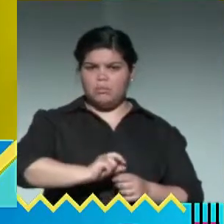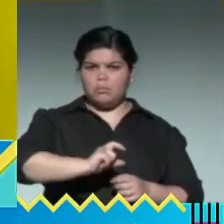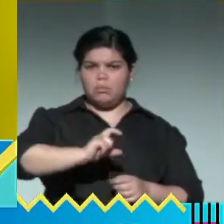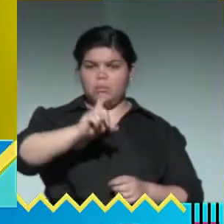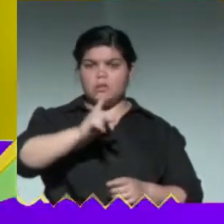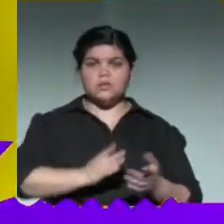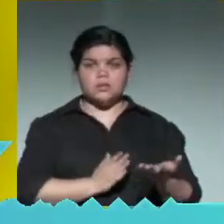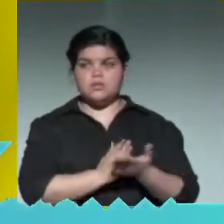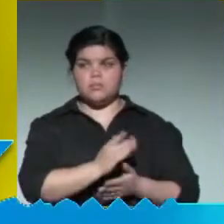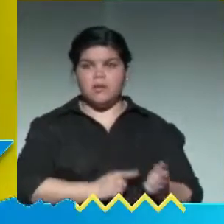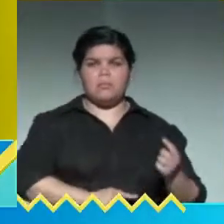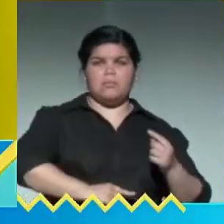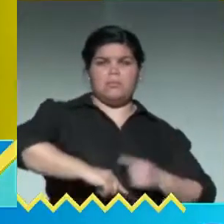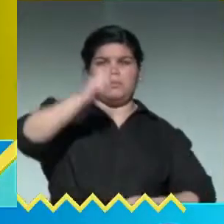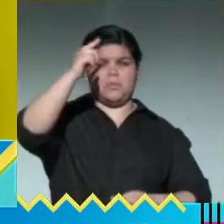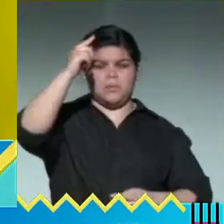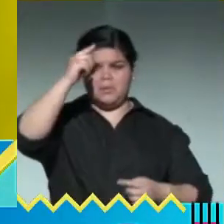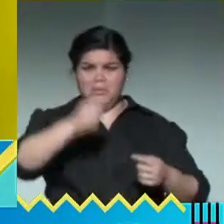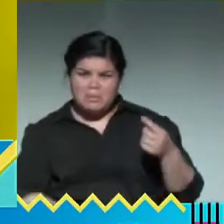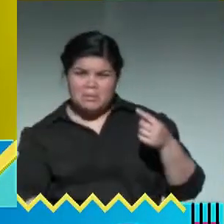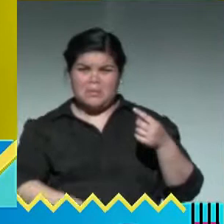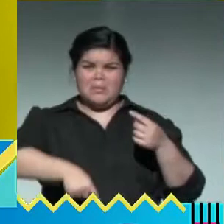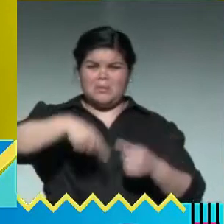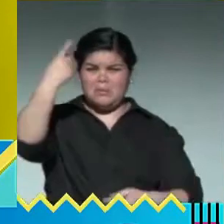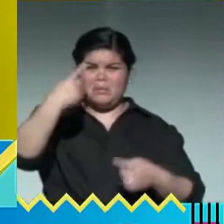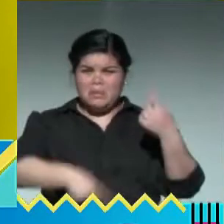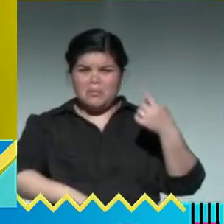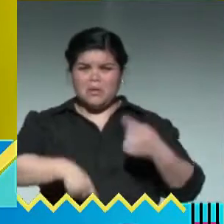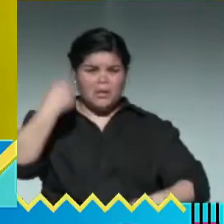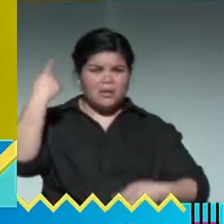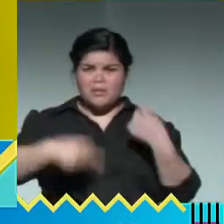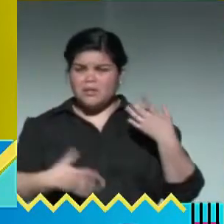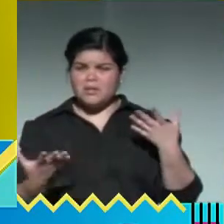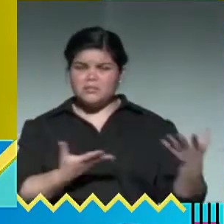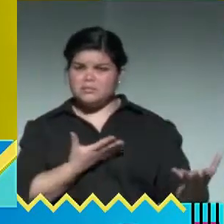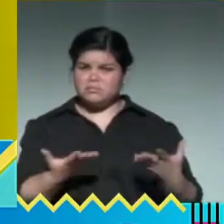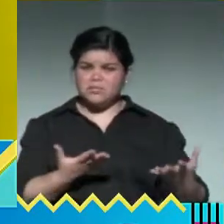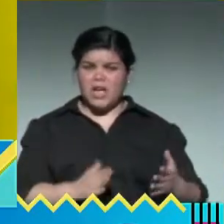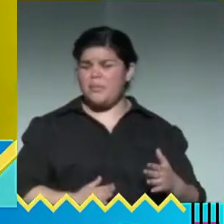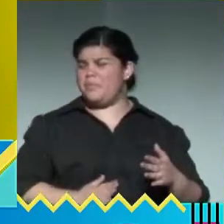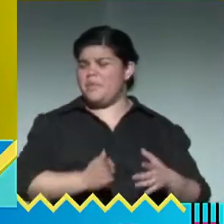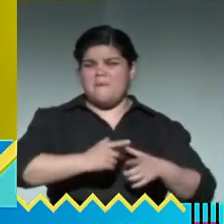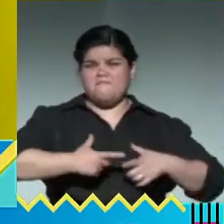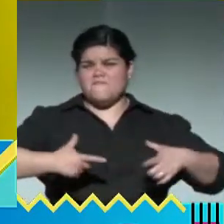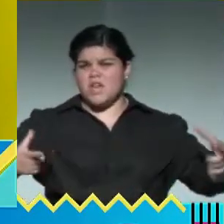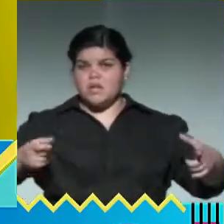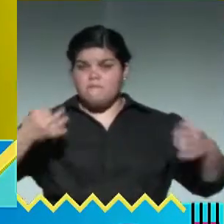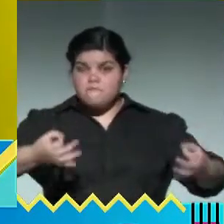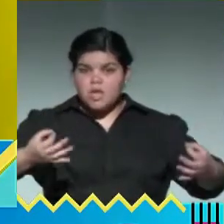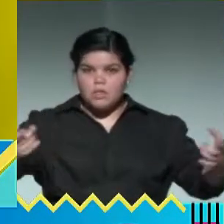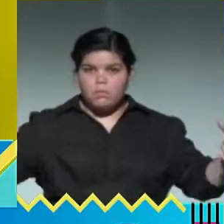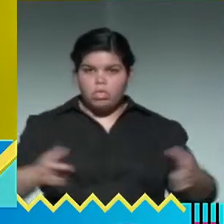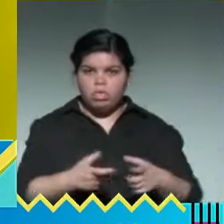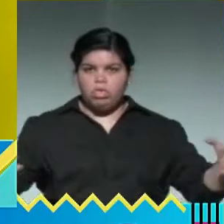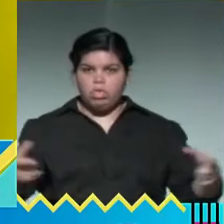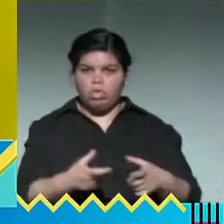cíclicas, crecemos al 10 y después caemos al 5. Entonces, me parece que lo que tenemos que tratar de lograr es generar un marco que sea